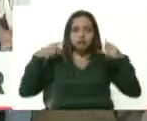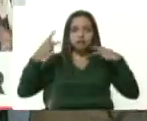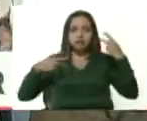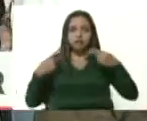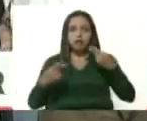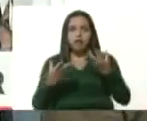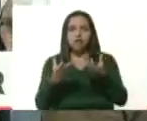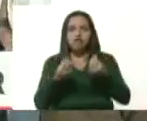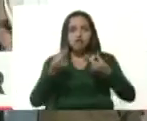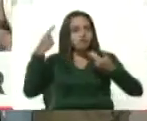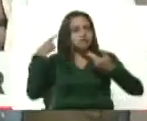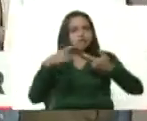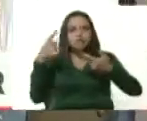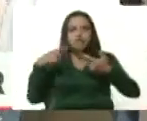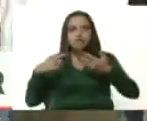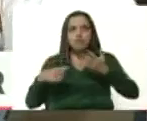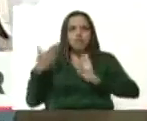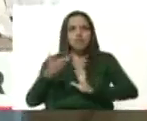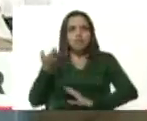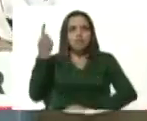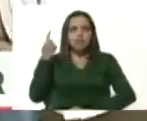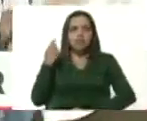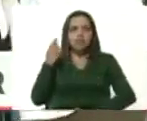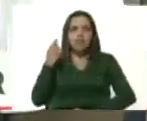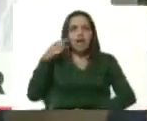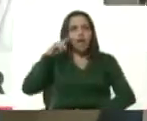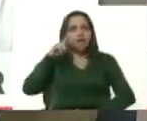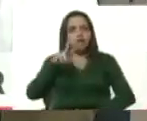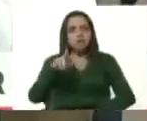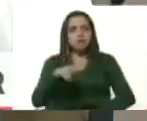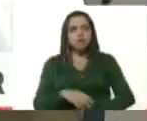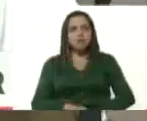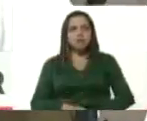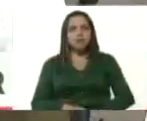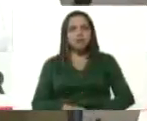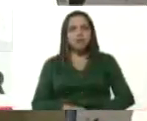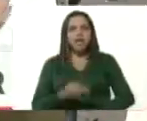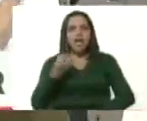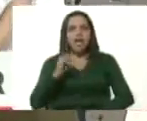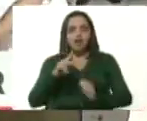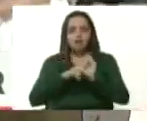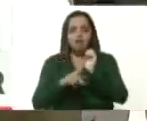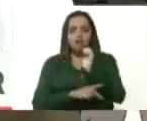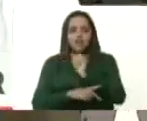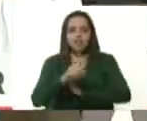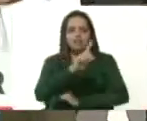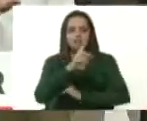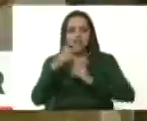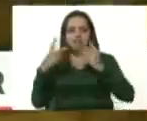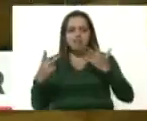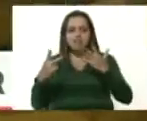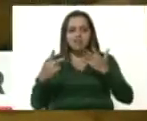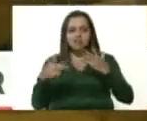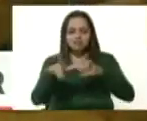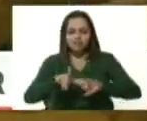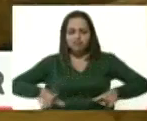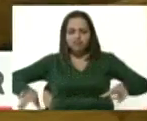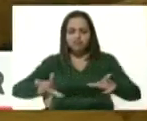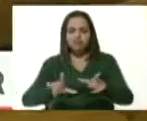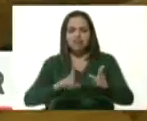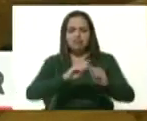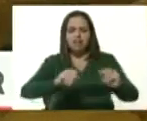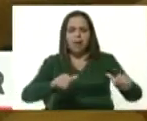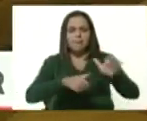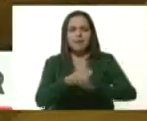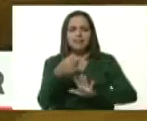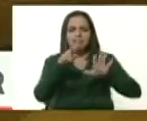hay muchas cosas detrás. Para adelante, bueno, esto es un parque de 17 hectáreas, estamos hablando de más de